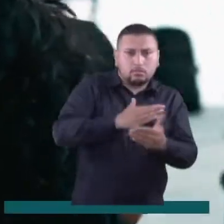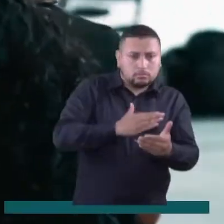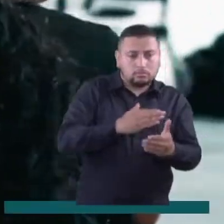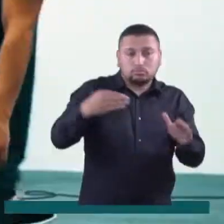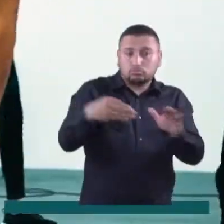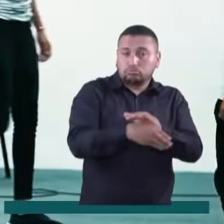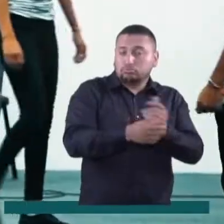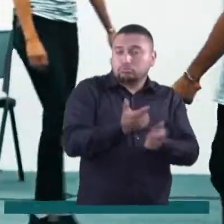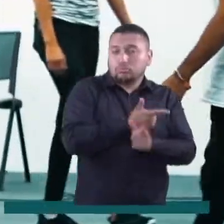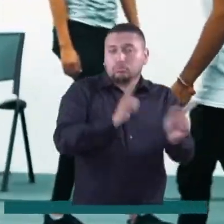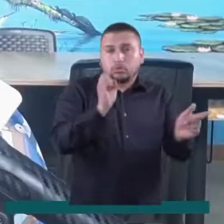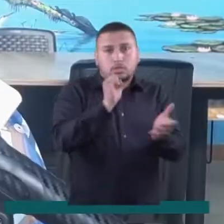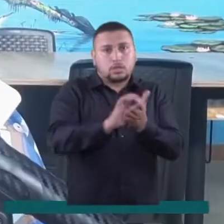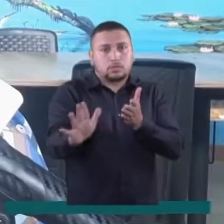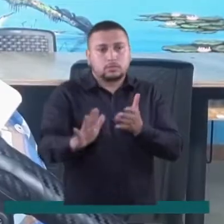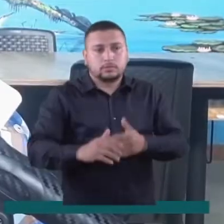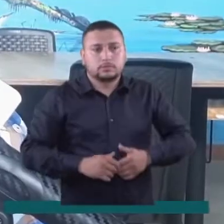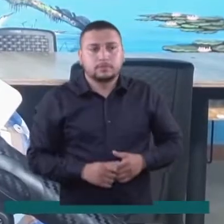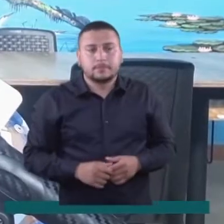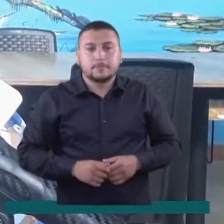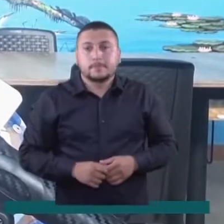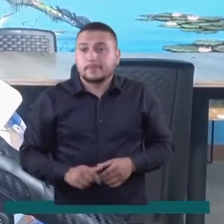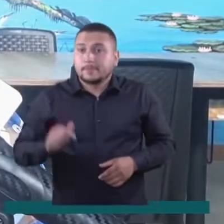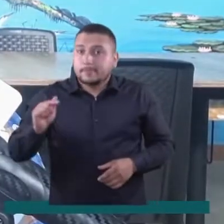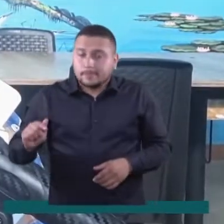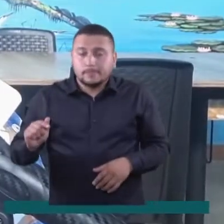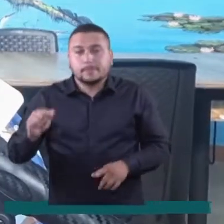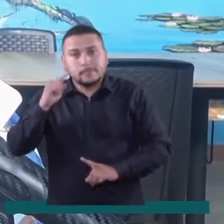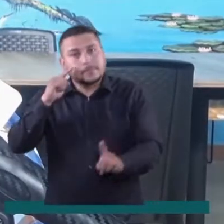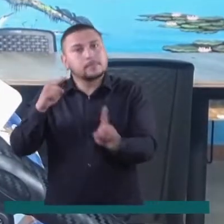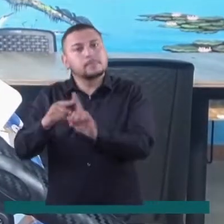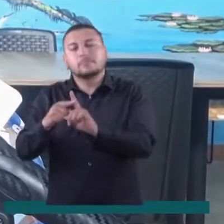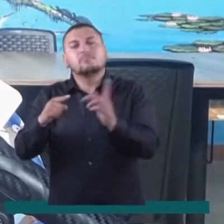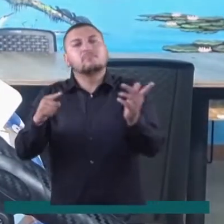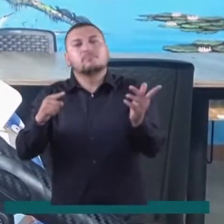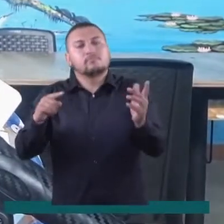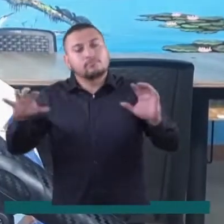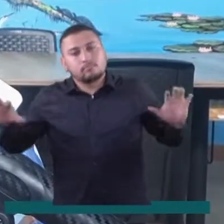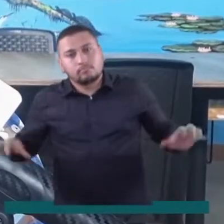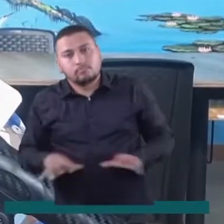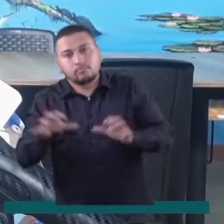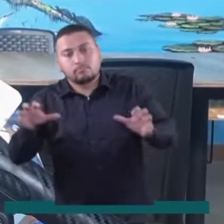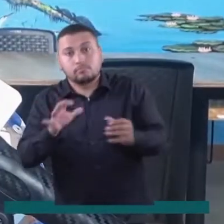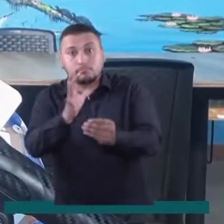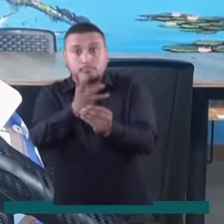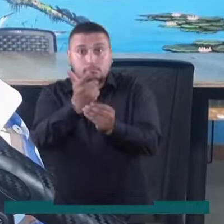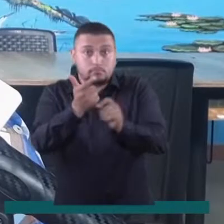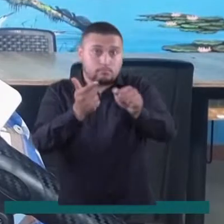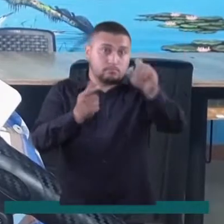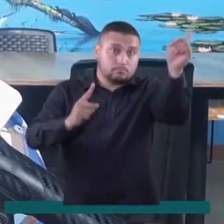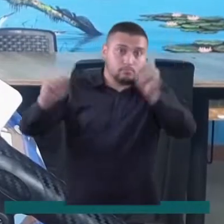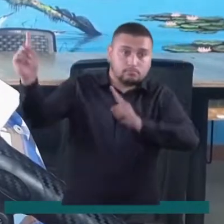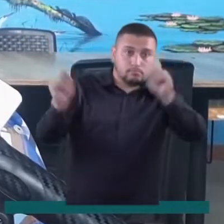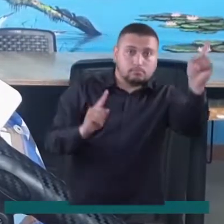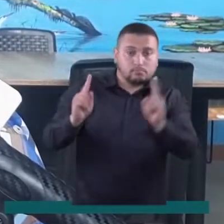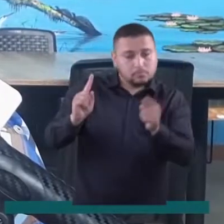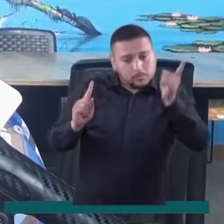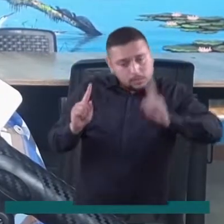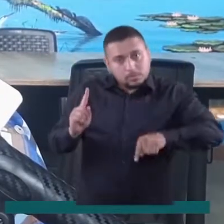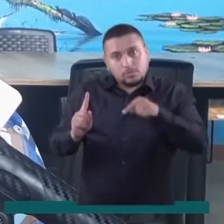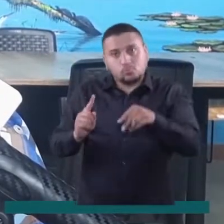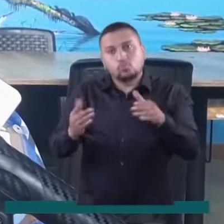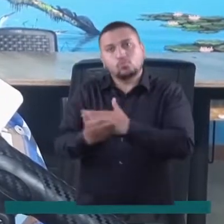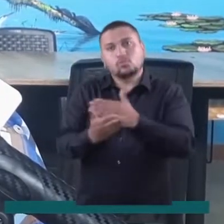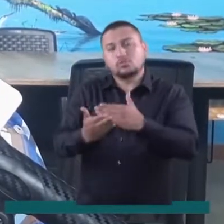libre. Joropo Fest es una plataforma diseñada para que los artistas empiecen a ver la música de